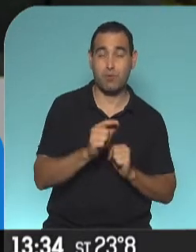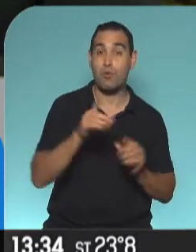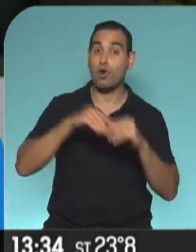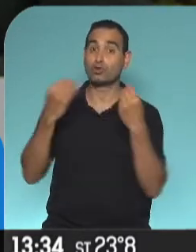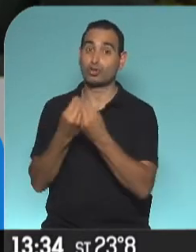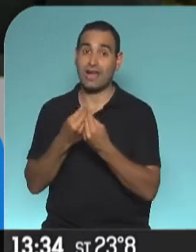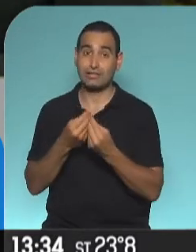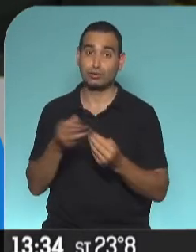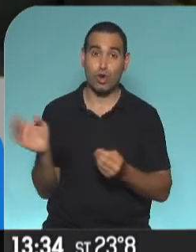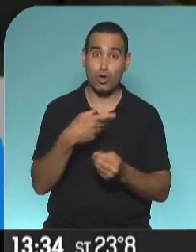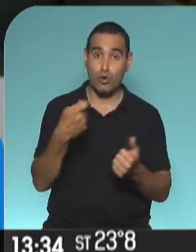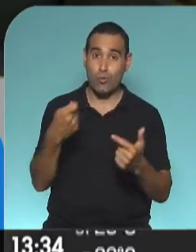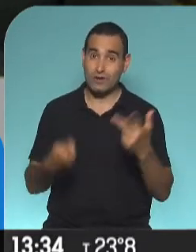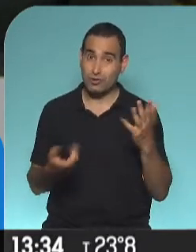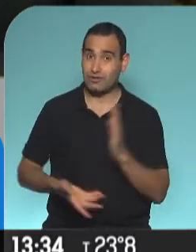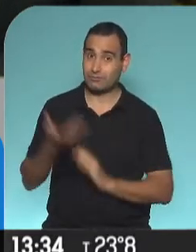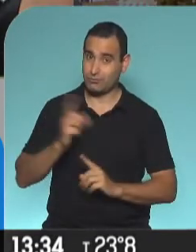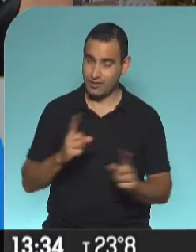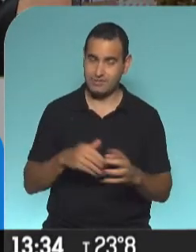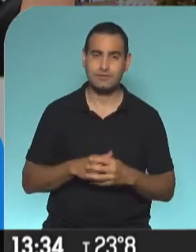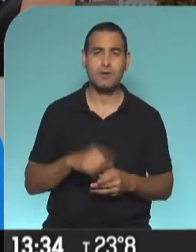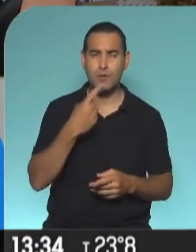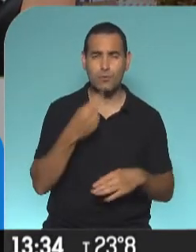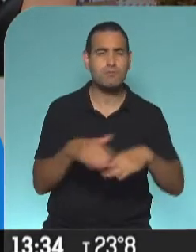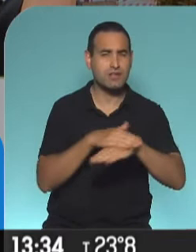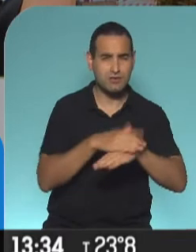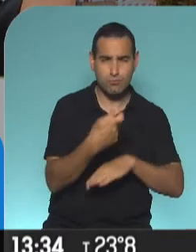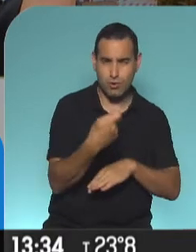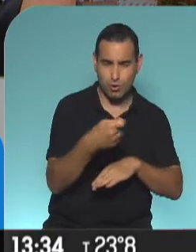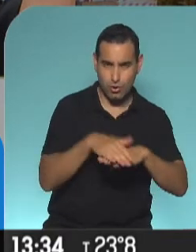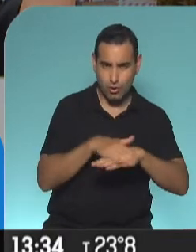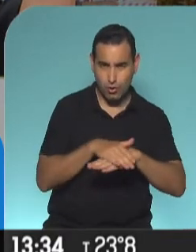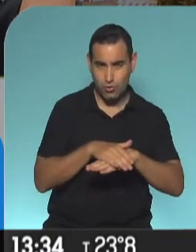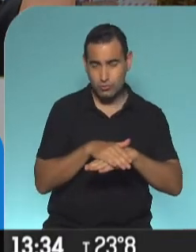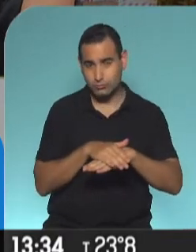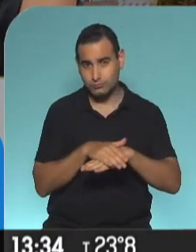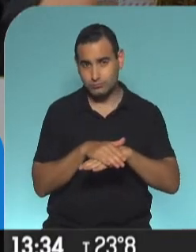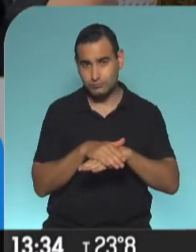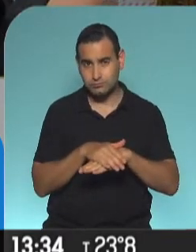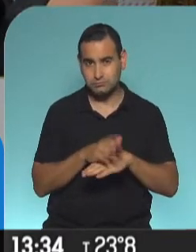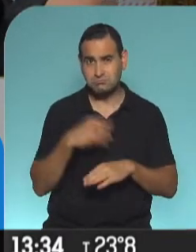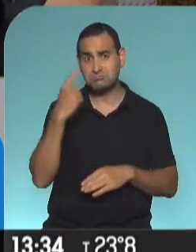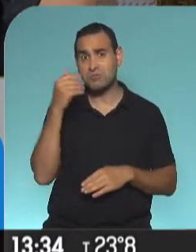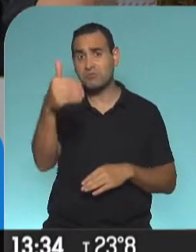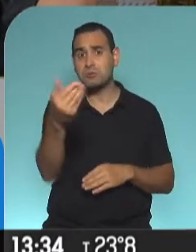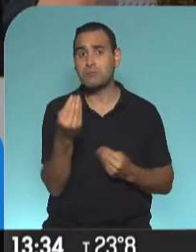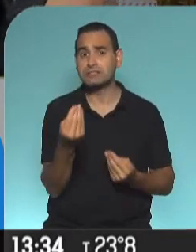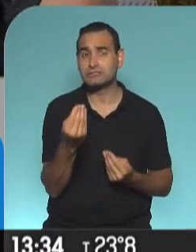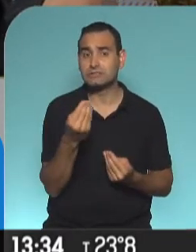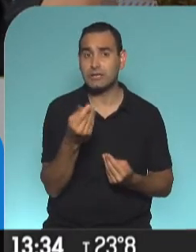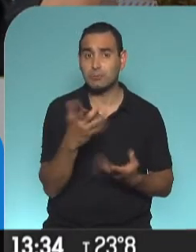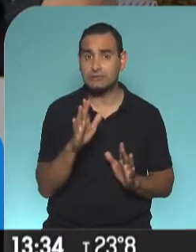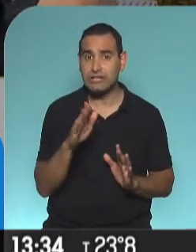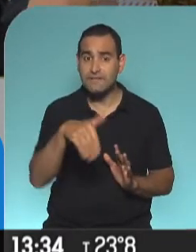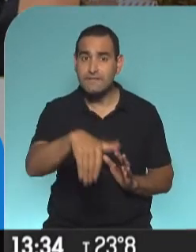que estuvieron retrasados. Sobre ese haber mínimo podemos hacer, digamos, una especie de hipótesis futura respecto a lo que puede